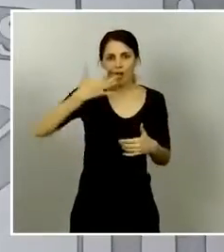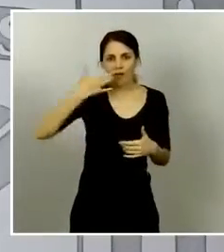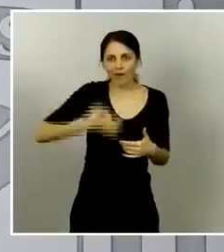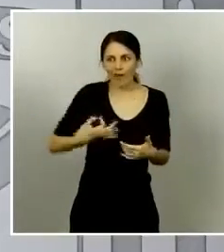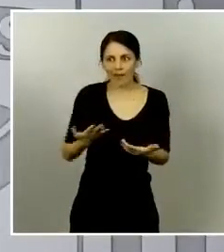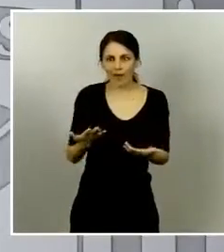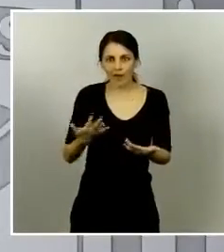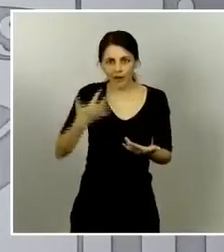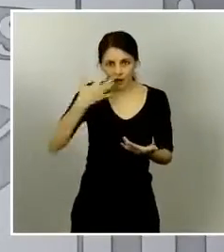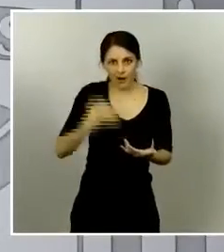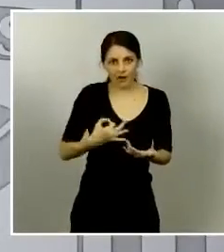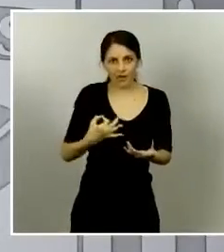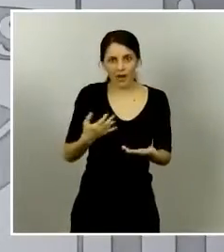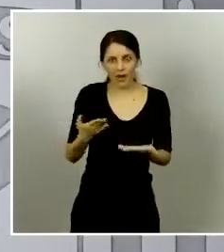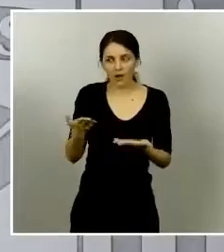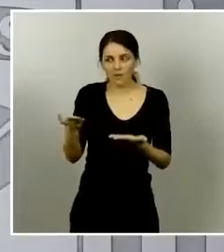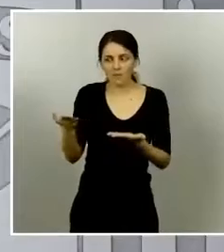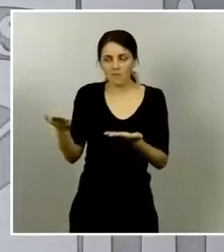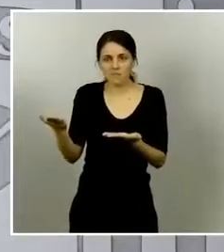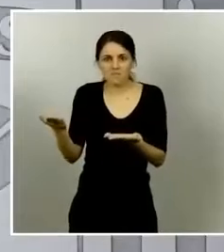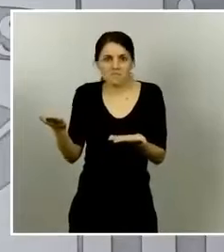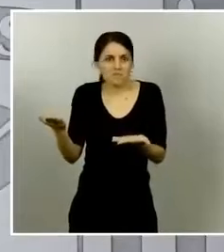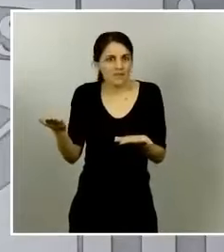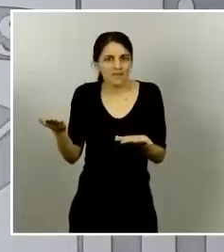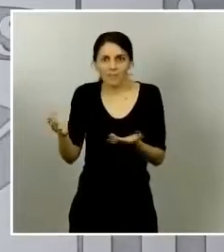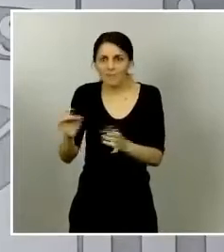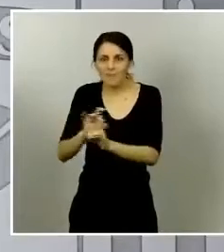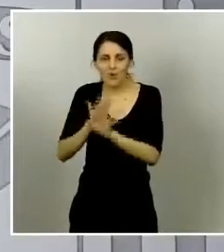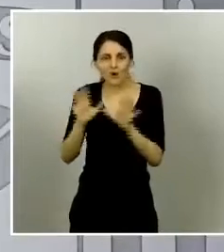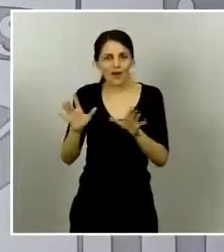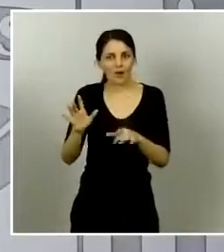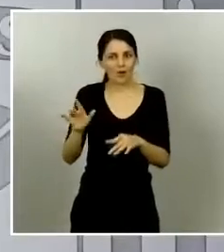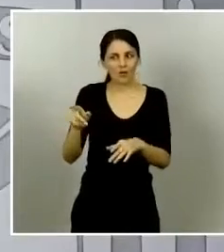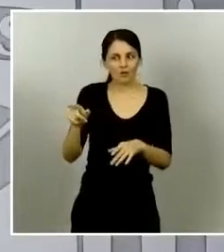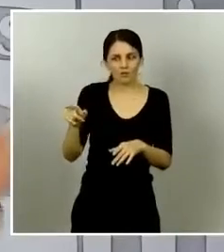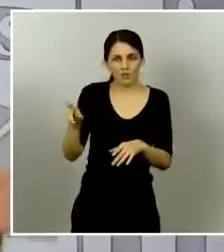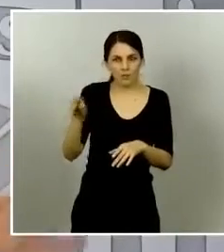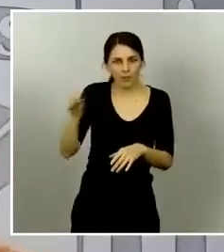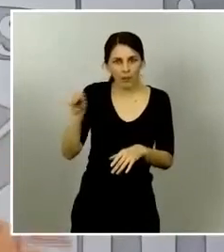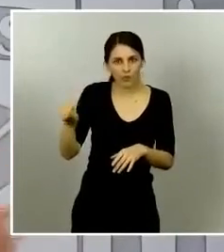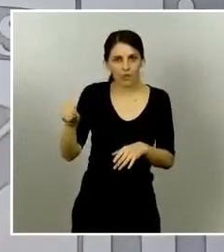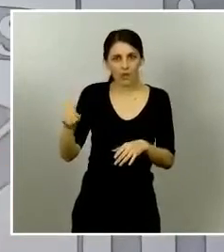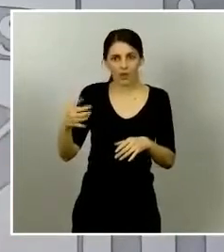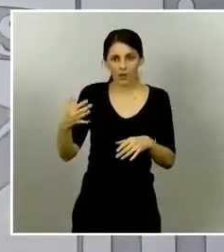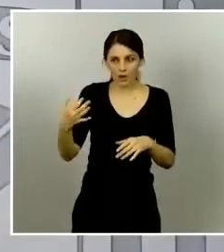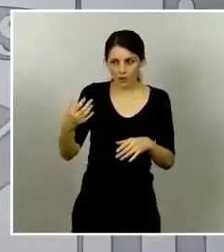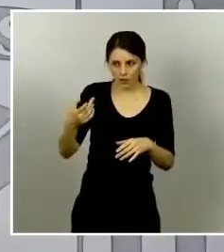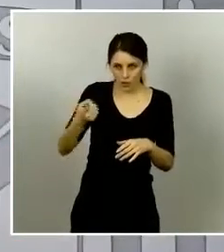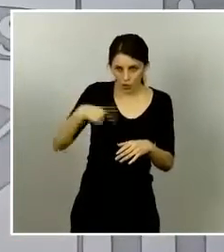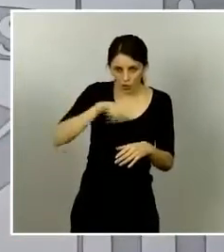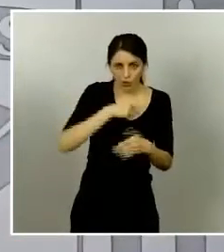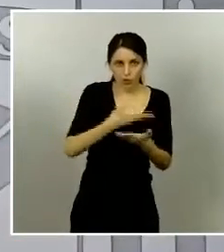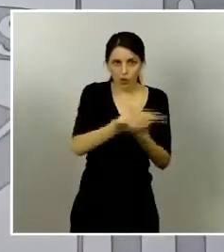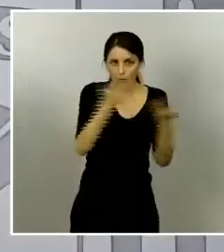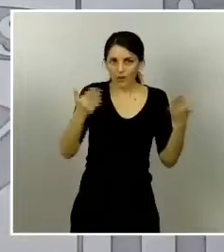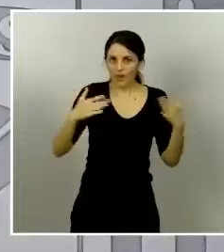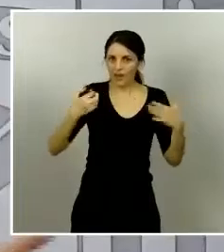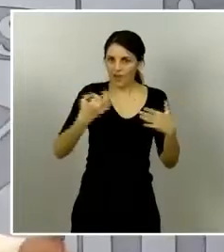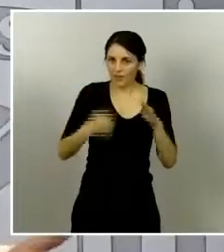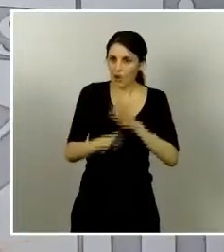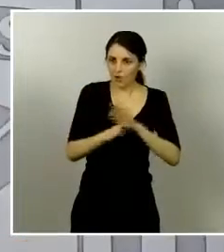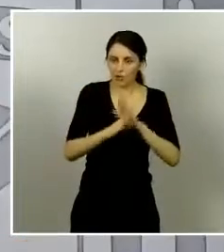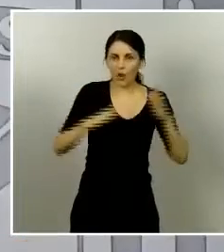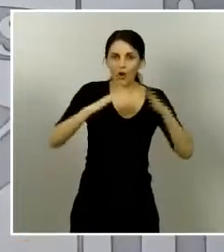secuestradas. No ha hablado de si creía que este domingo los ciudadanos de este país tenían que seguir con